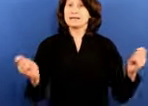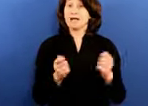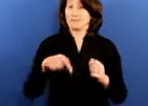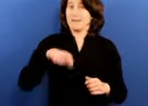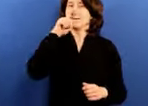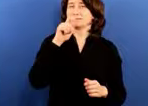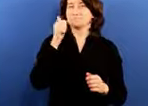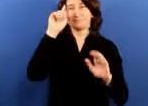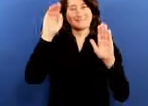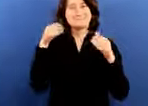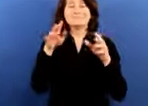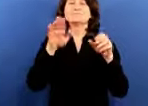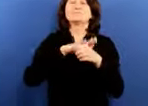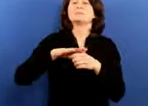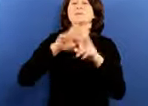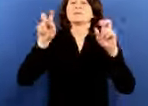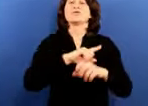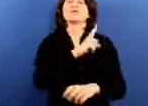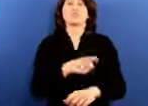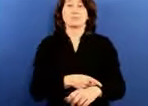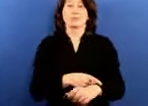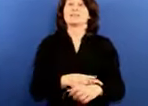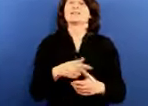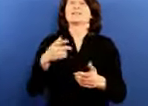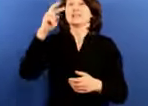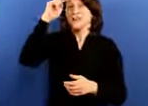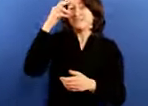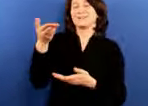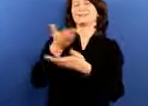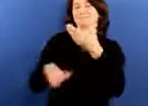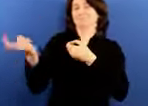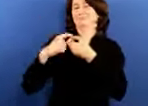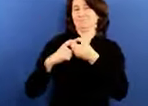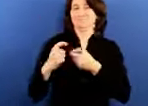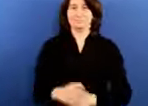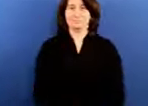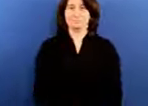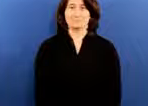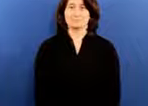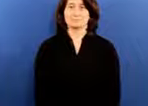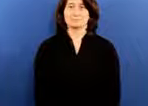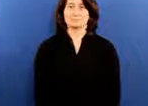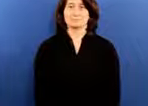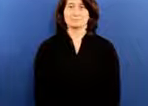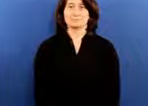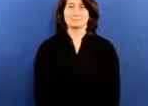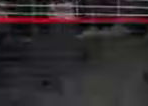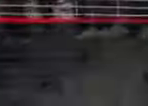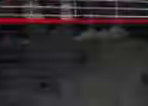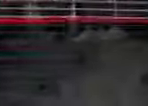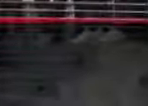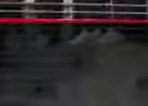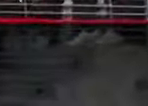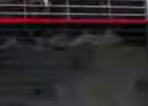manifiesto institucional consensuado con las asociaciones de lesbianas, gays, transexuales y bisexuales de Vizcaya. La Diputación Foral